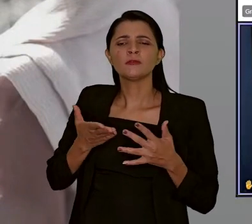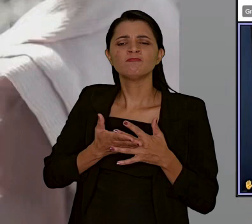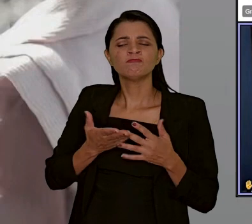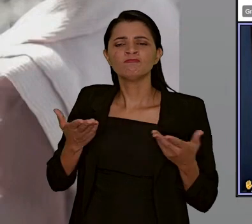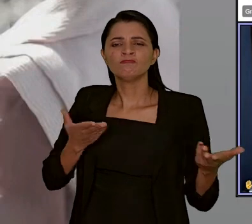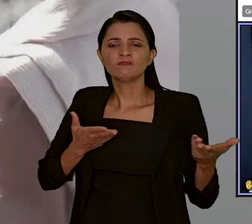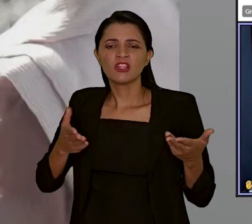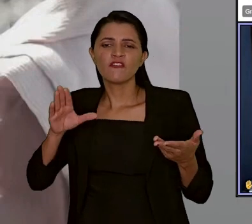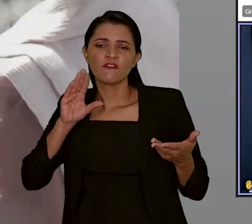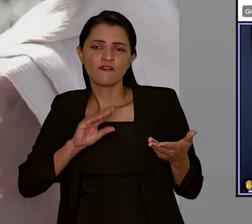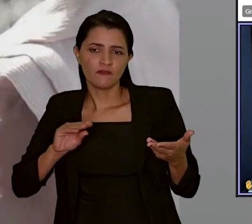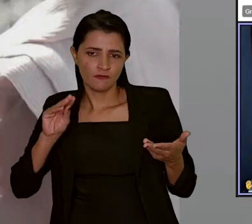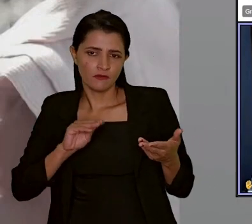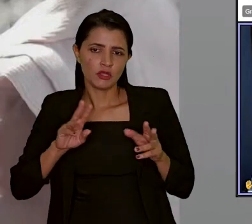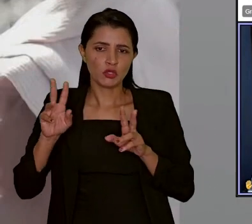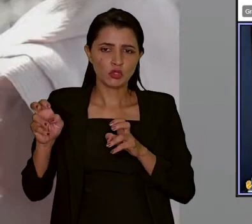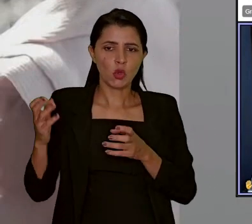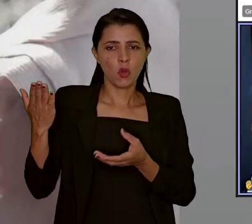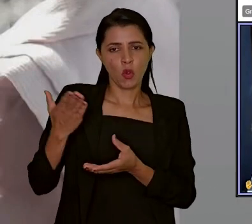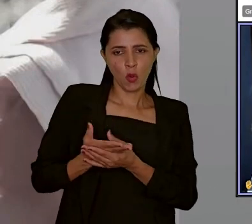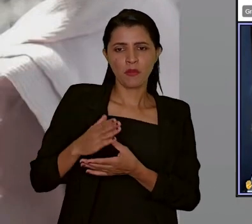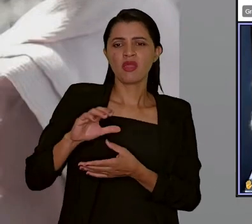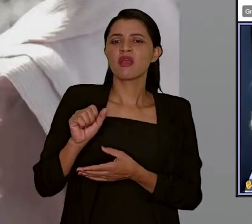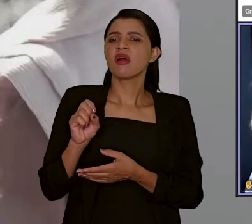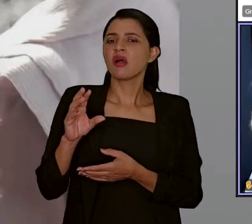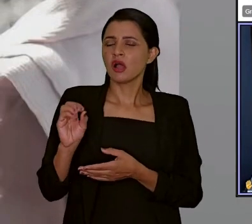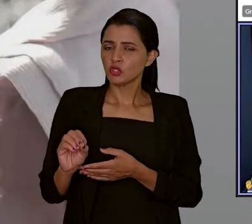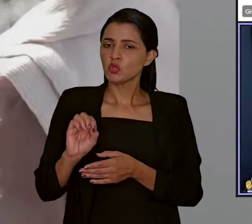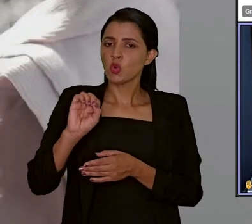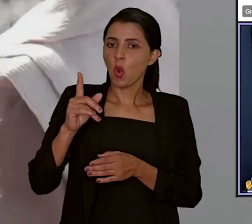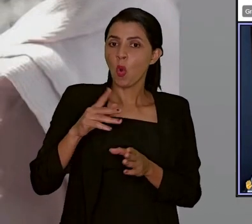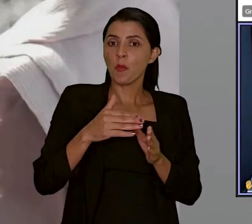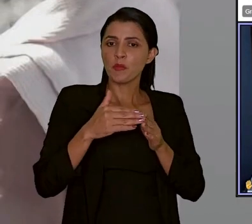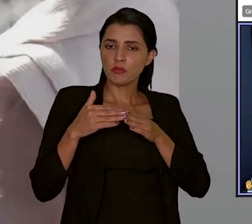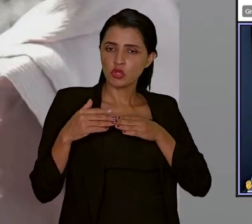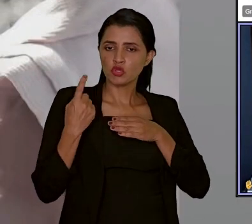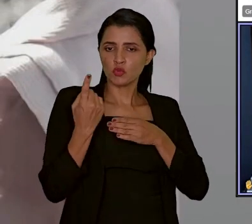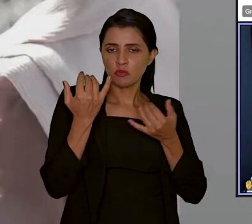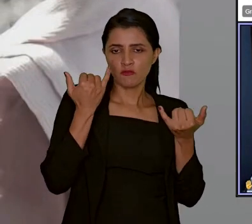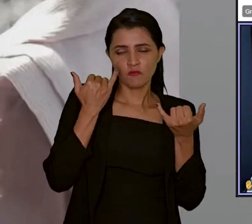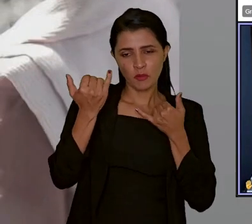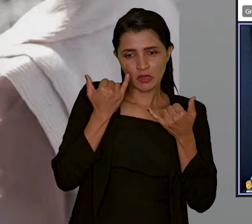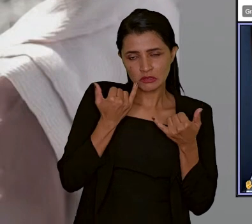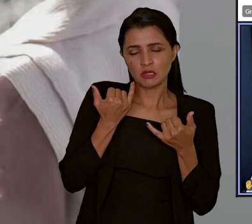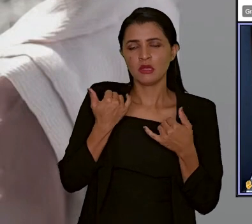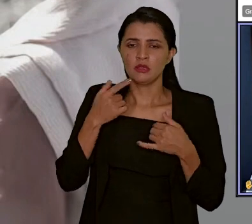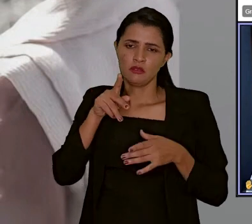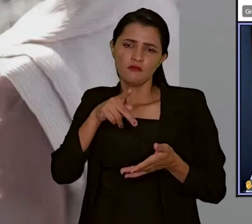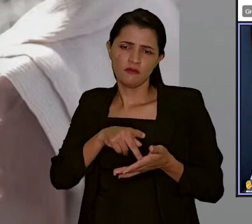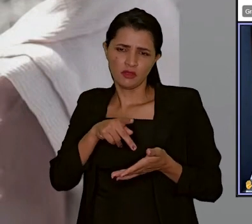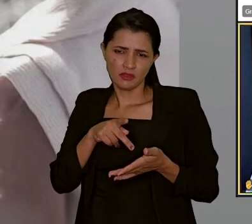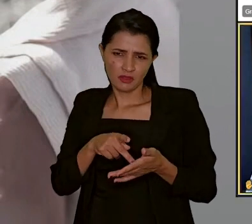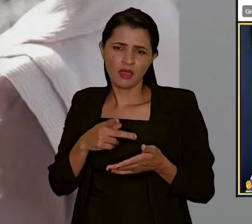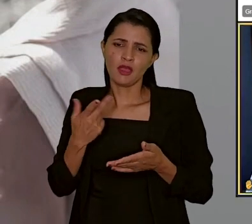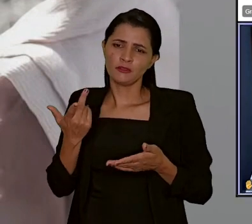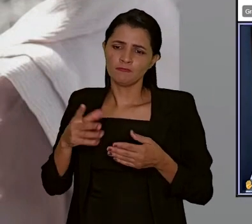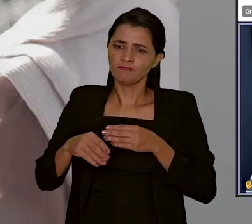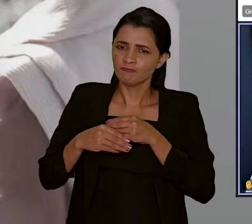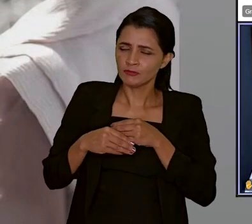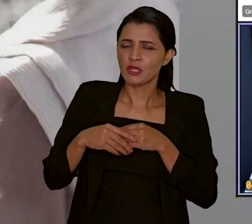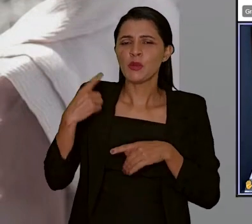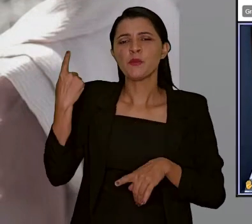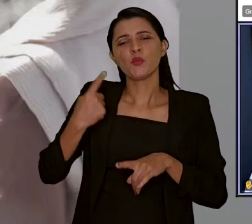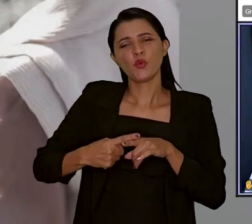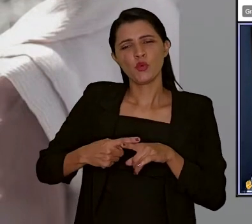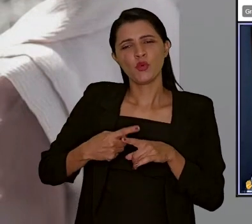hablar sobre el caso o requerir alguna información y realmente inmiscuirse. porque